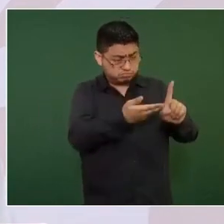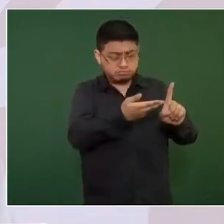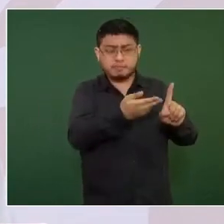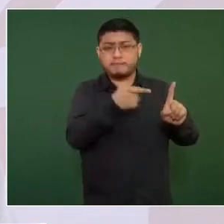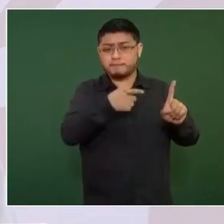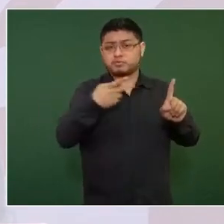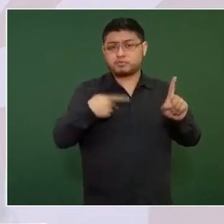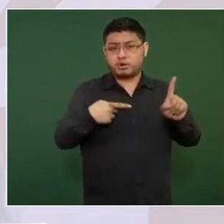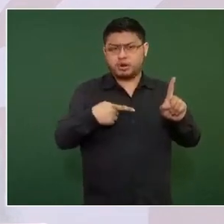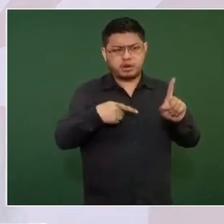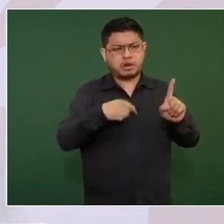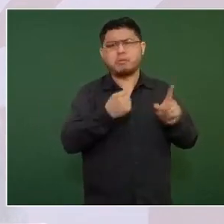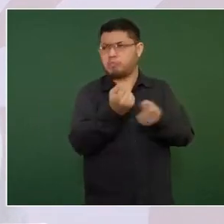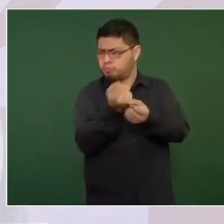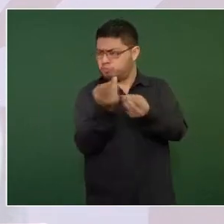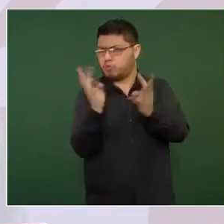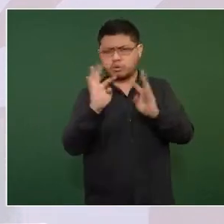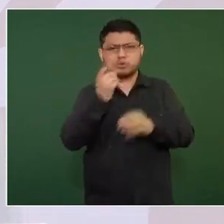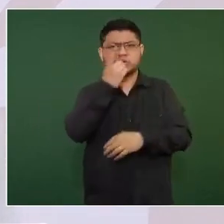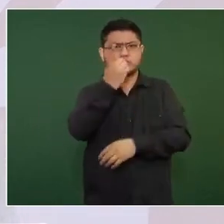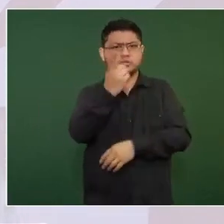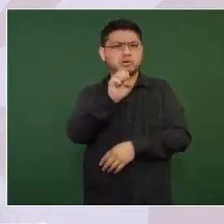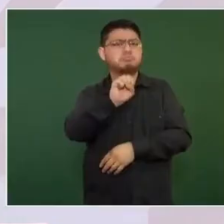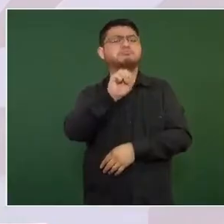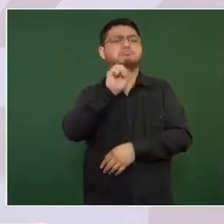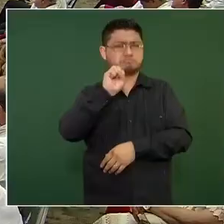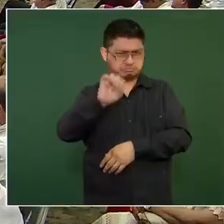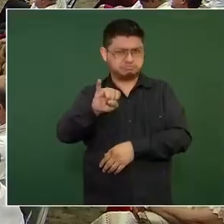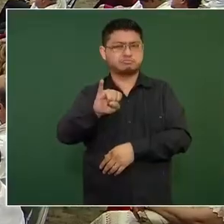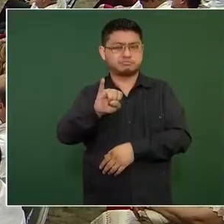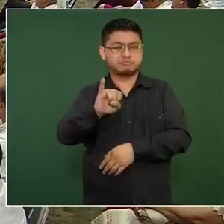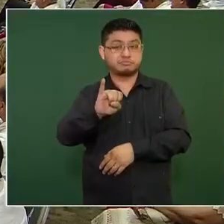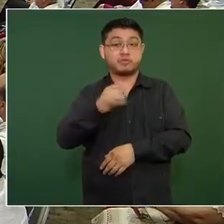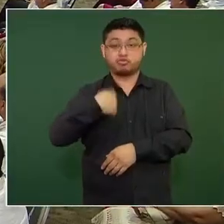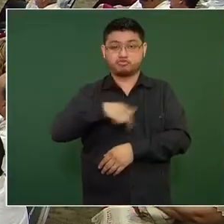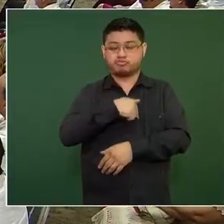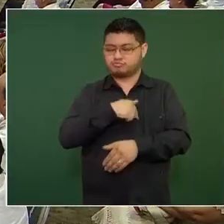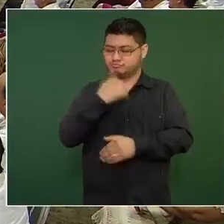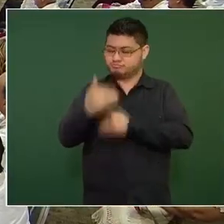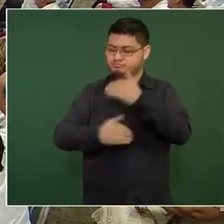sí, y ahí vamos avanzando.